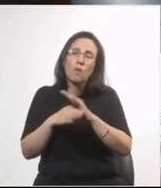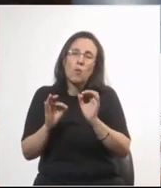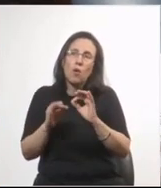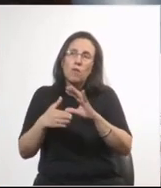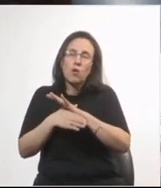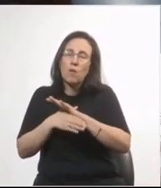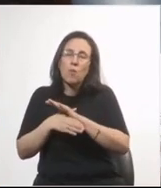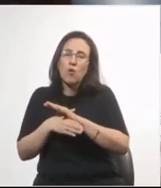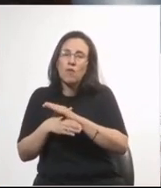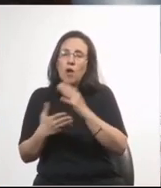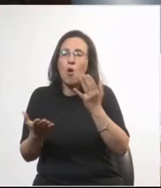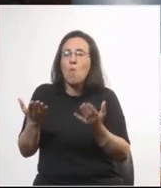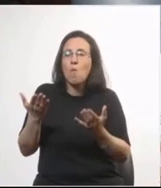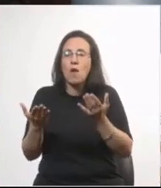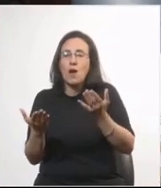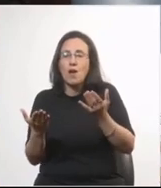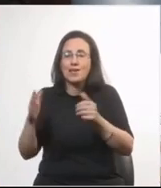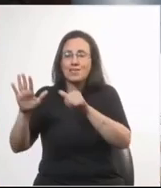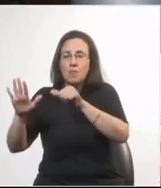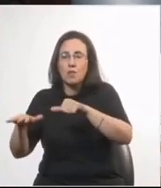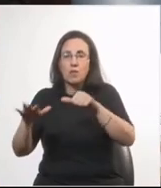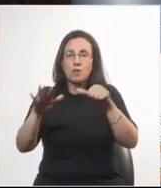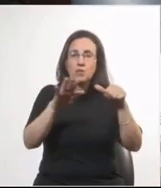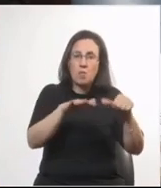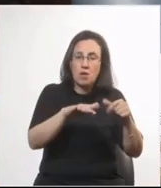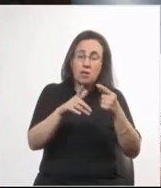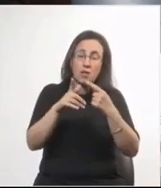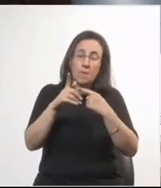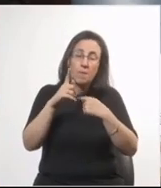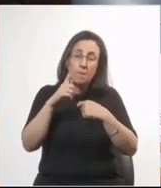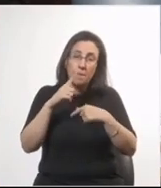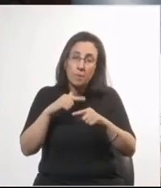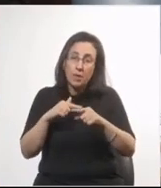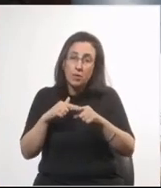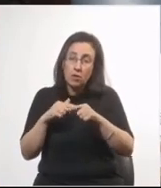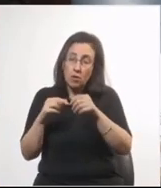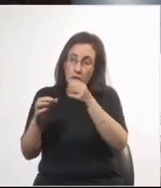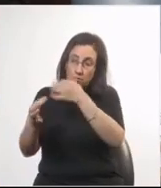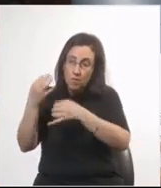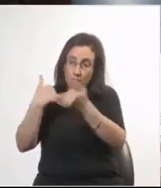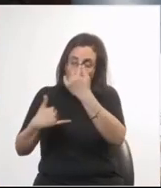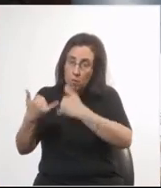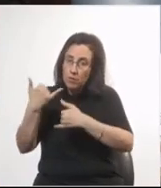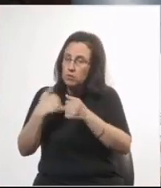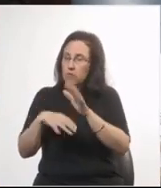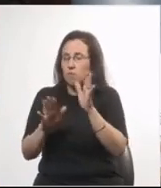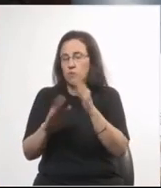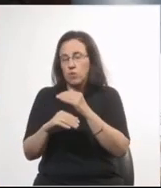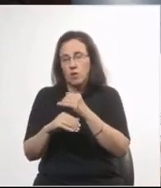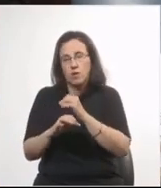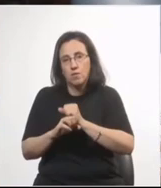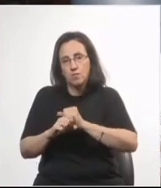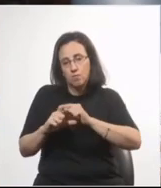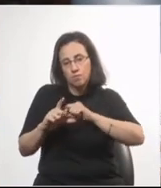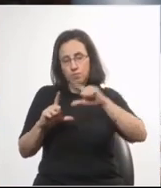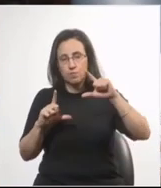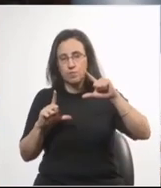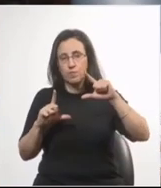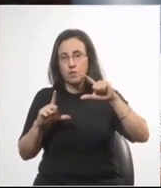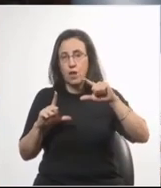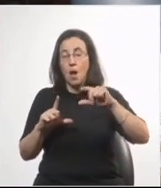distintos semestres, pero el dato nos confirma que no se logra traducir el crecimiento económico en una